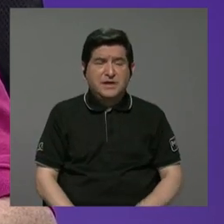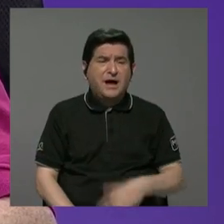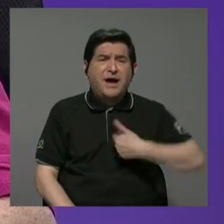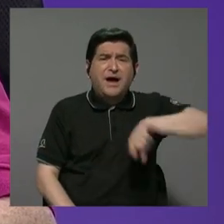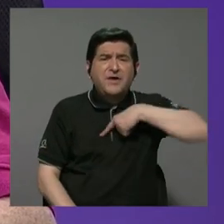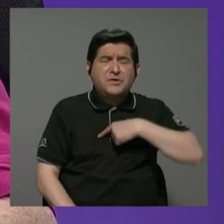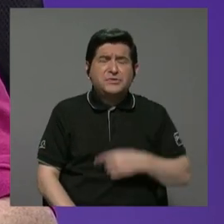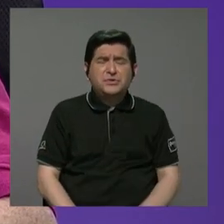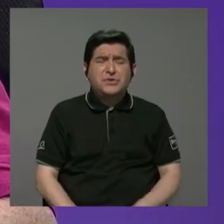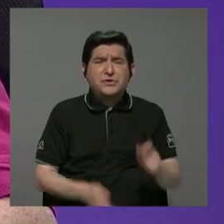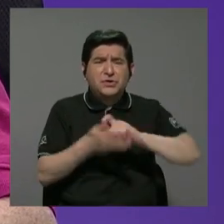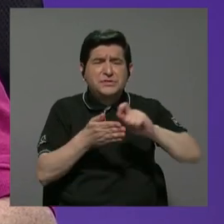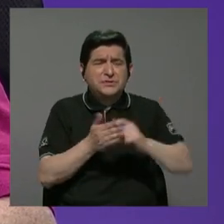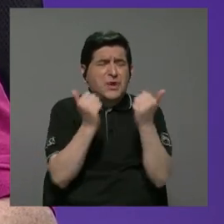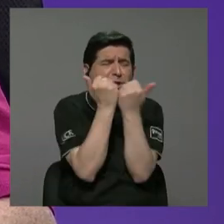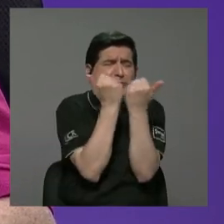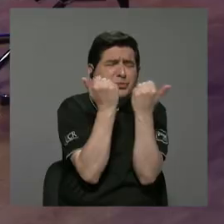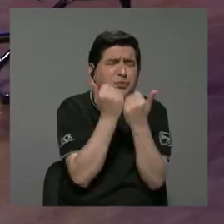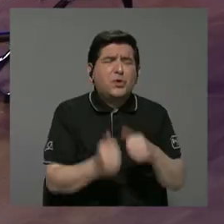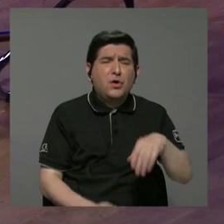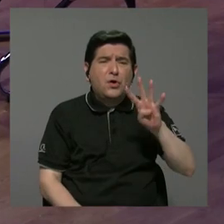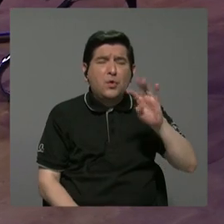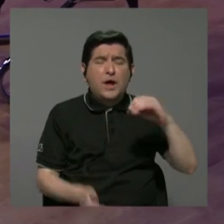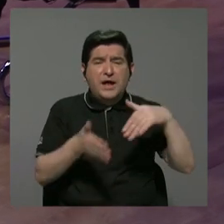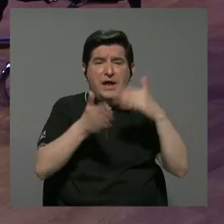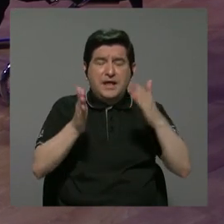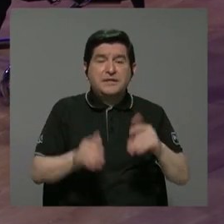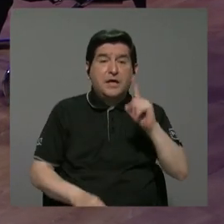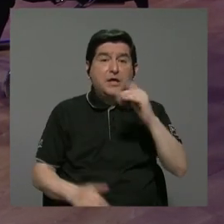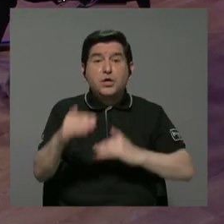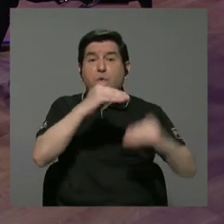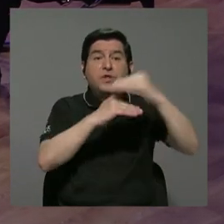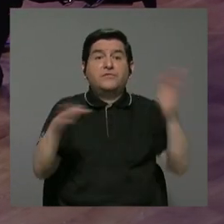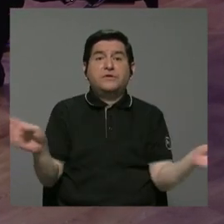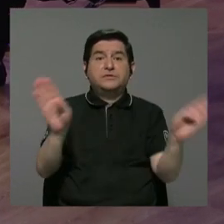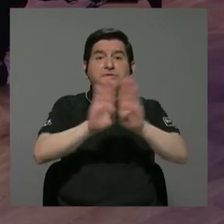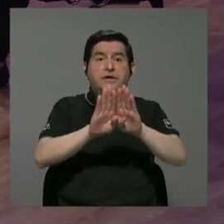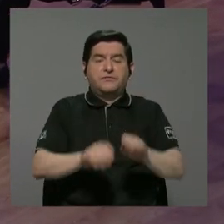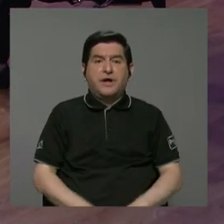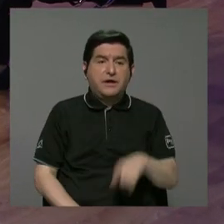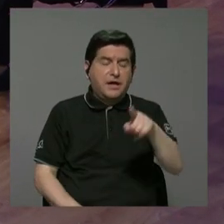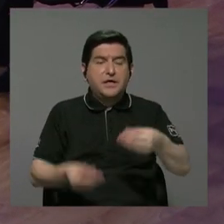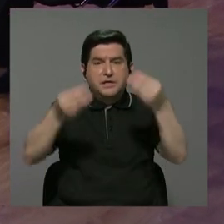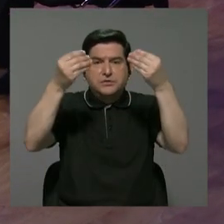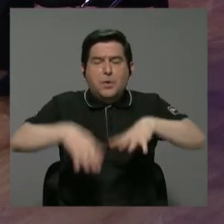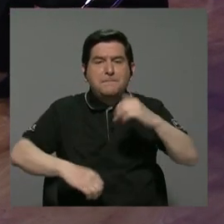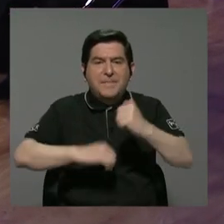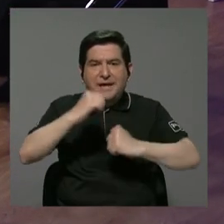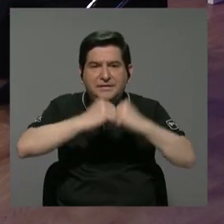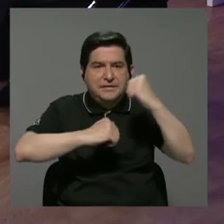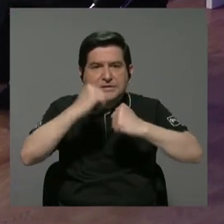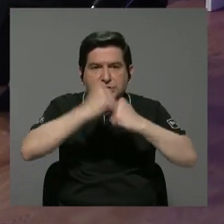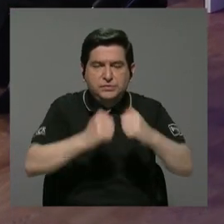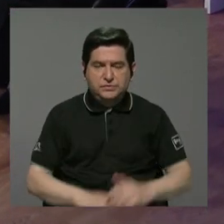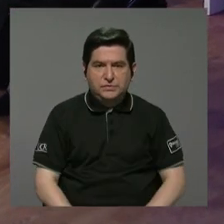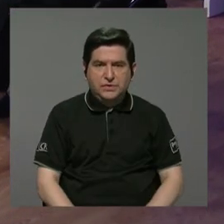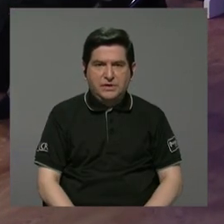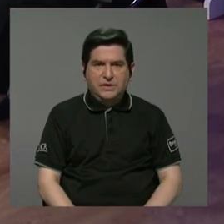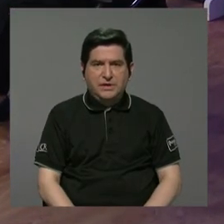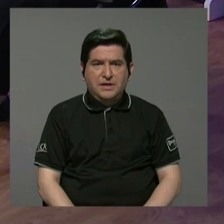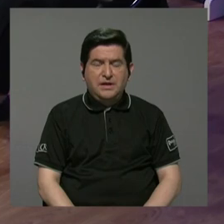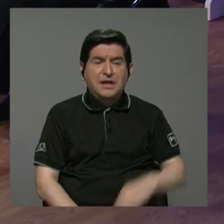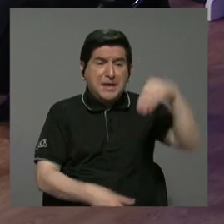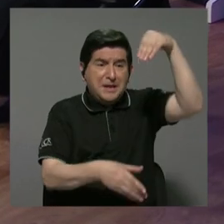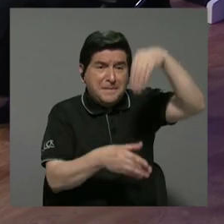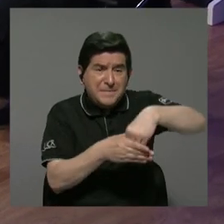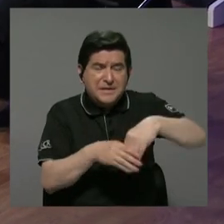atiborramos escuelas con 40 alumnos y cerramos todo un edificio, que es un desperdicio de infraestructura, y embutimos a